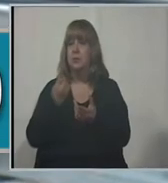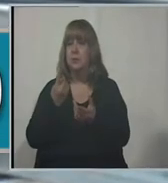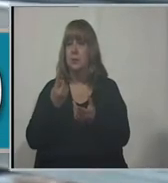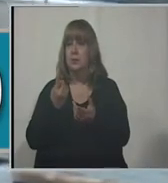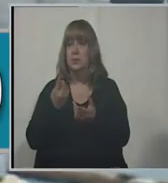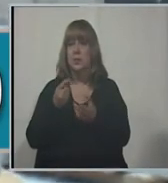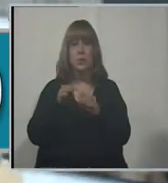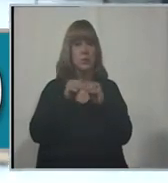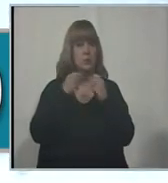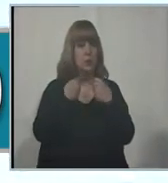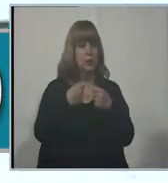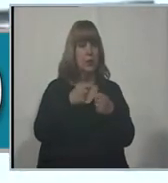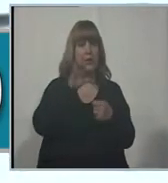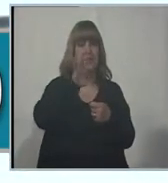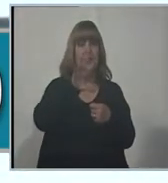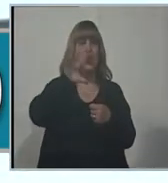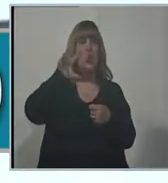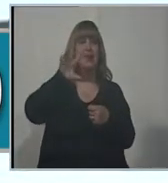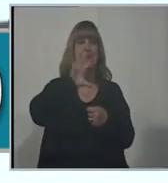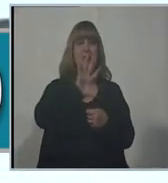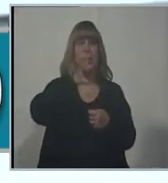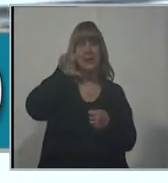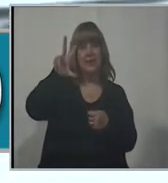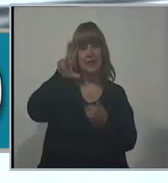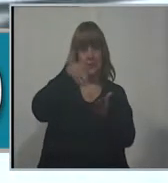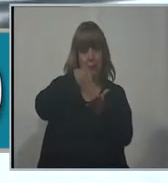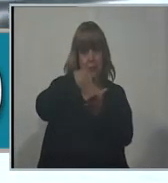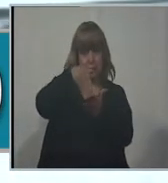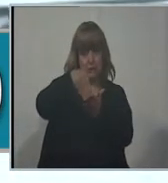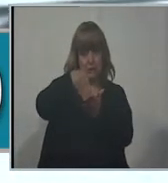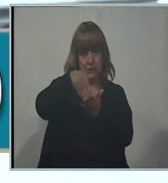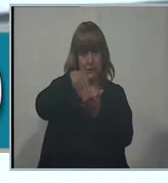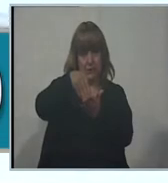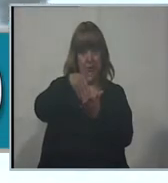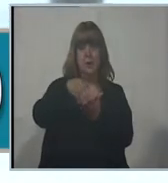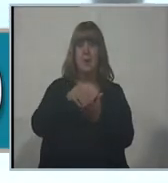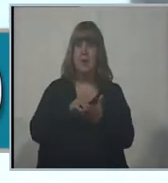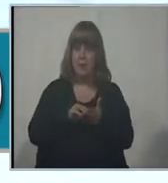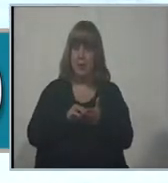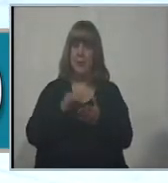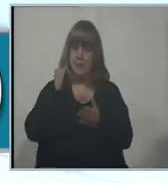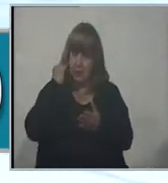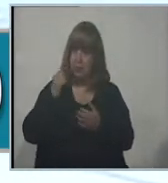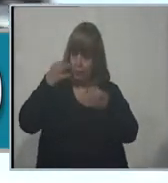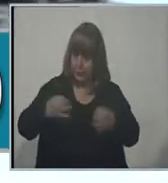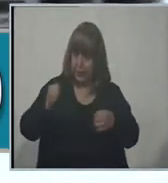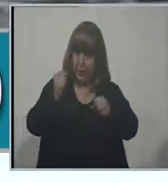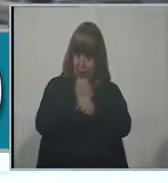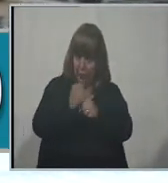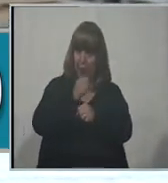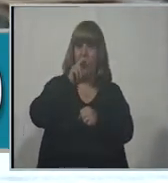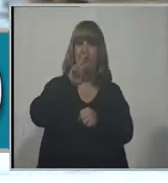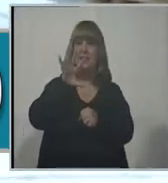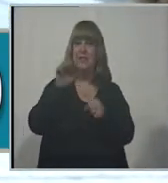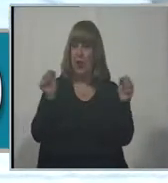de la plaza fue de 53 millones de pesos. Bien, y entonces ya podemos confirmar que el 25 de mayo vamos a